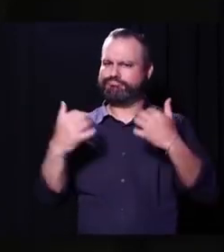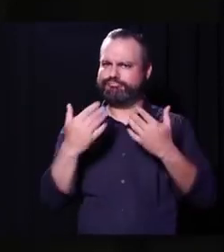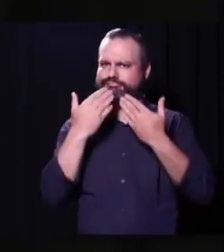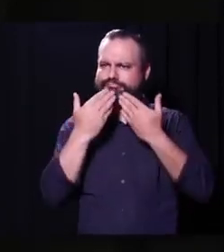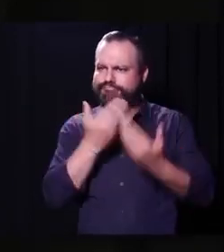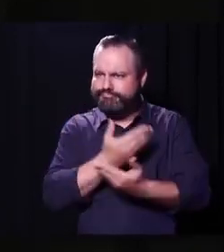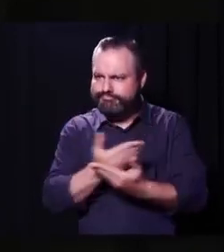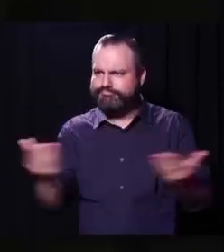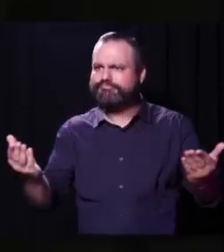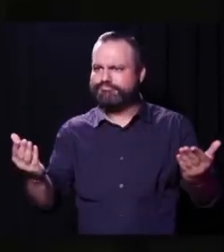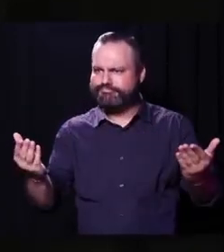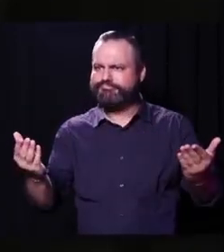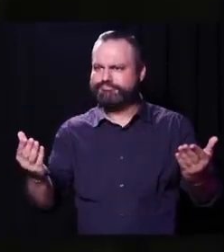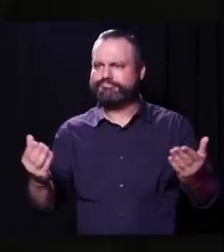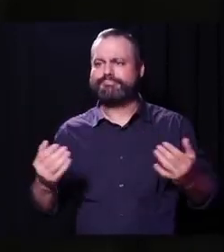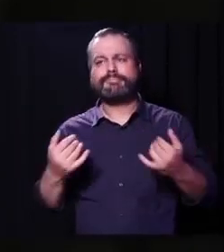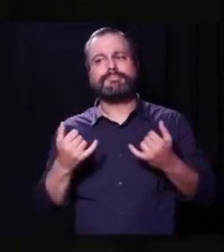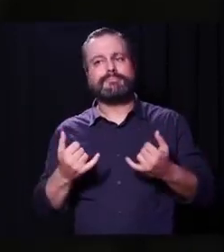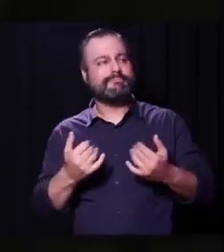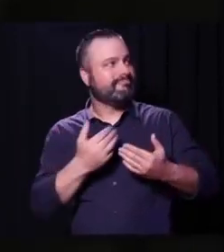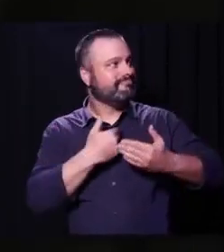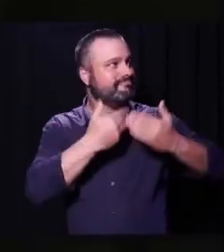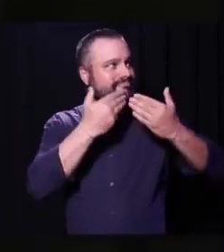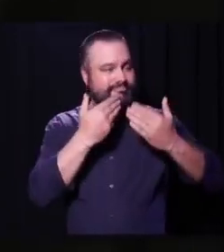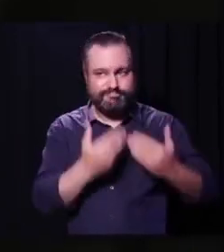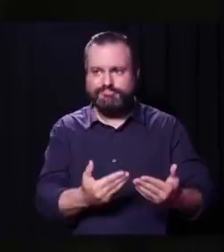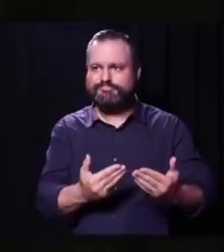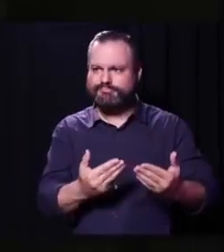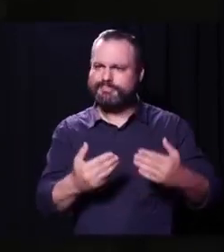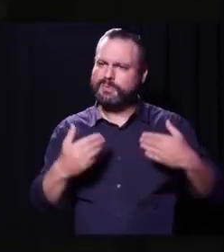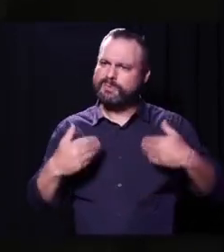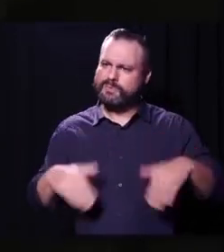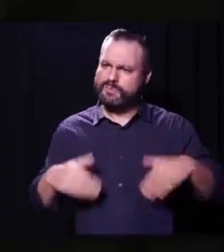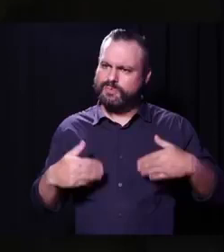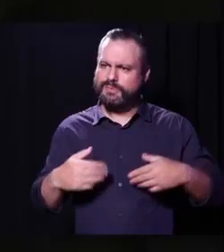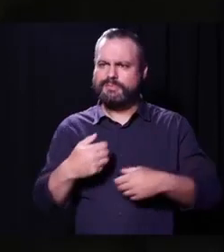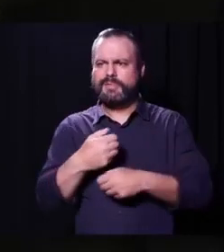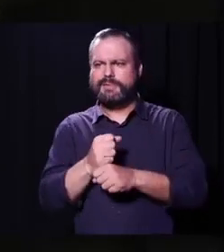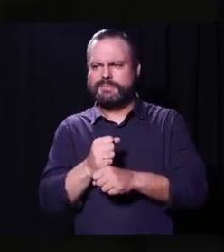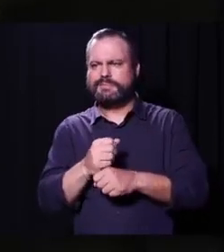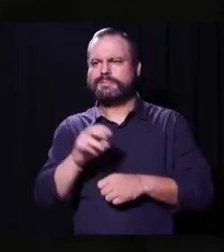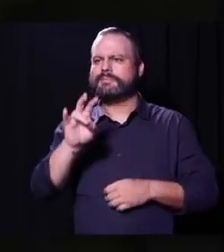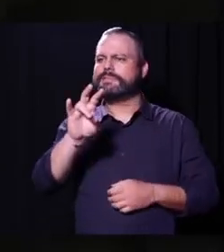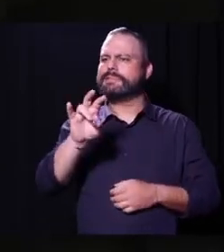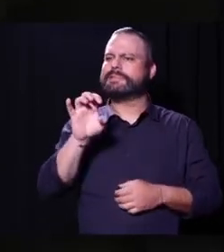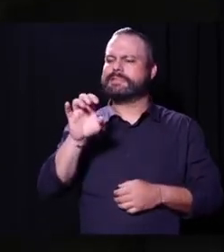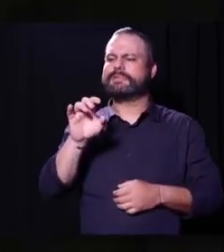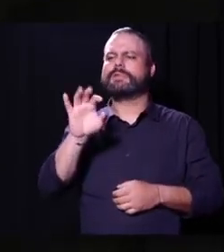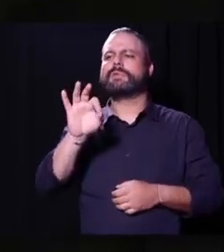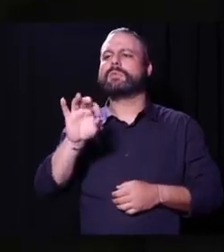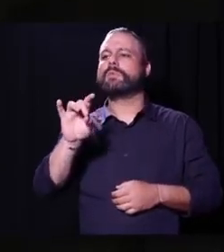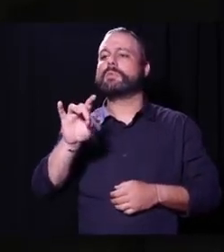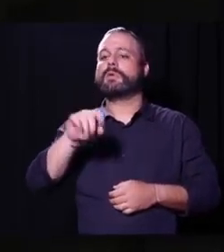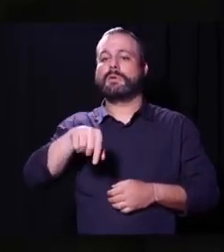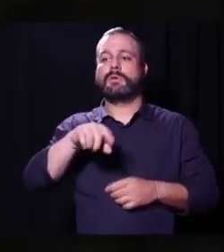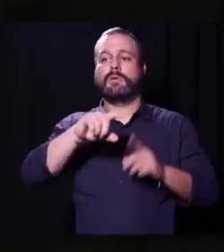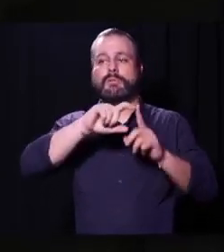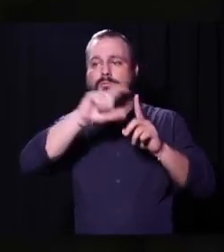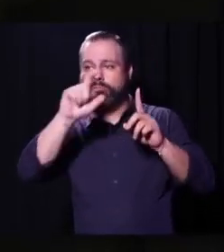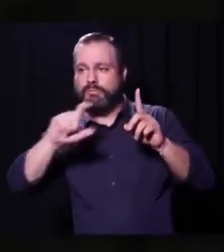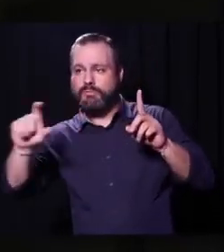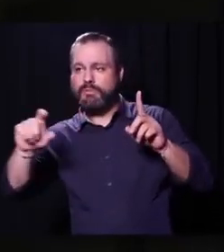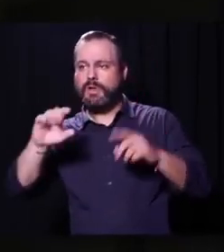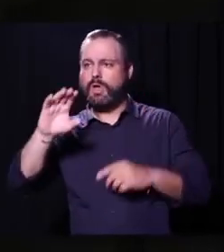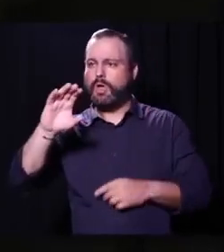Yo quiero también agradecerle a los 679 comités centrales de corregimiento que tenemos nosotros a nivel